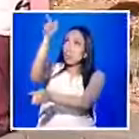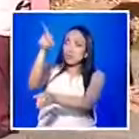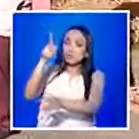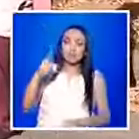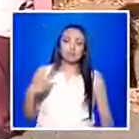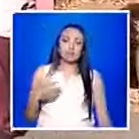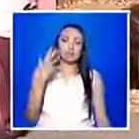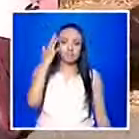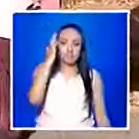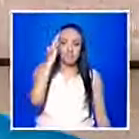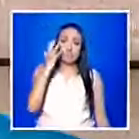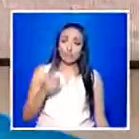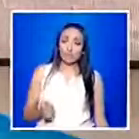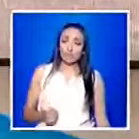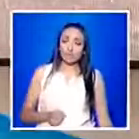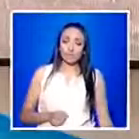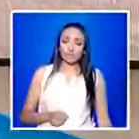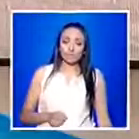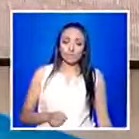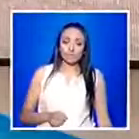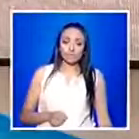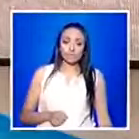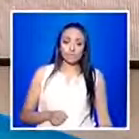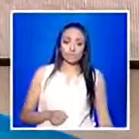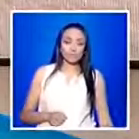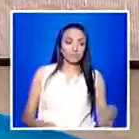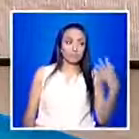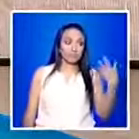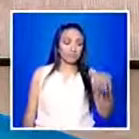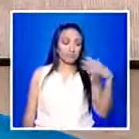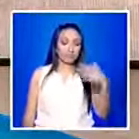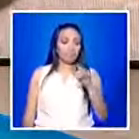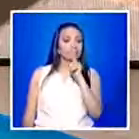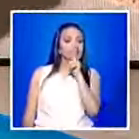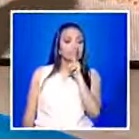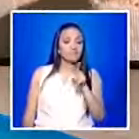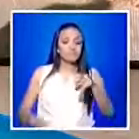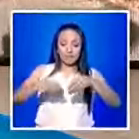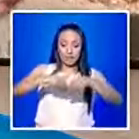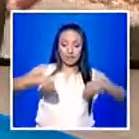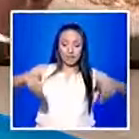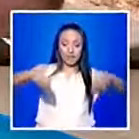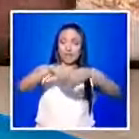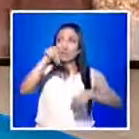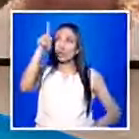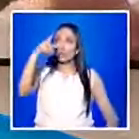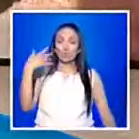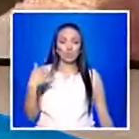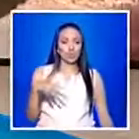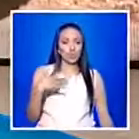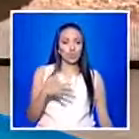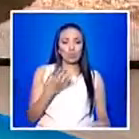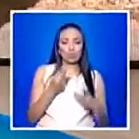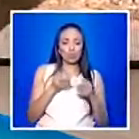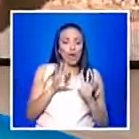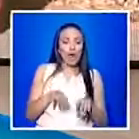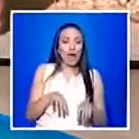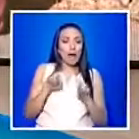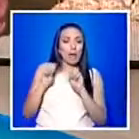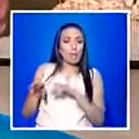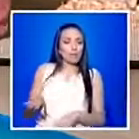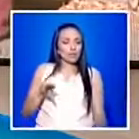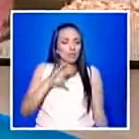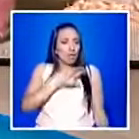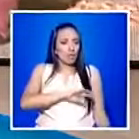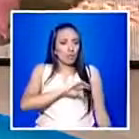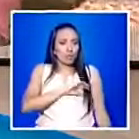patrimonios pues se pongan en riesgo. Alex, impresionante la cantidad de predios. Conversábamos hace unos minutos aquí, la cantidad de predios que tiene el municipio